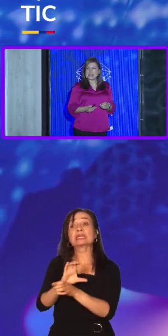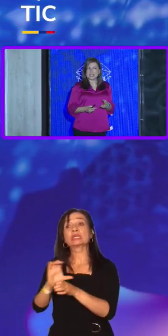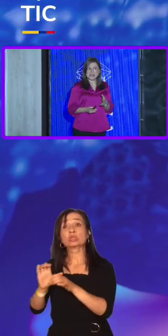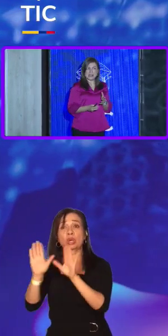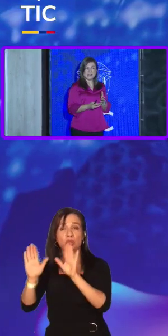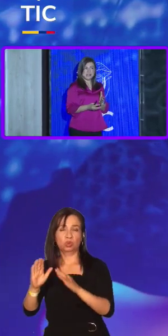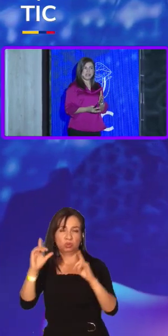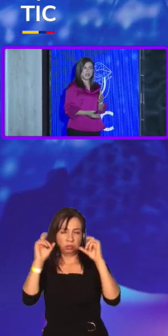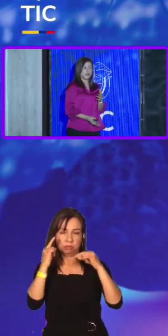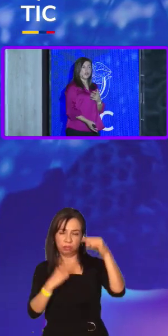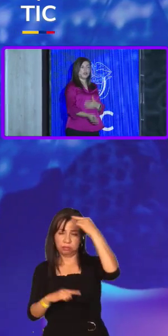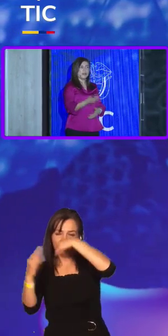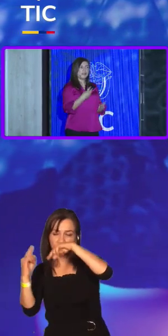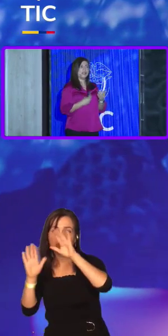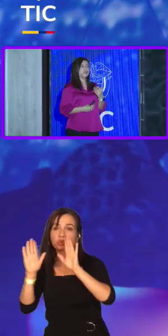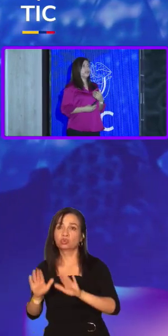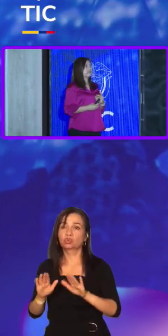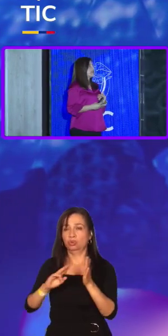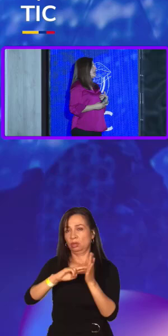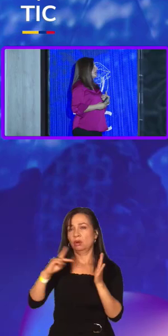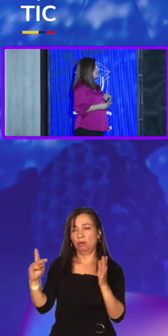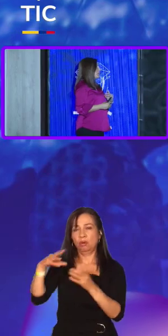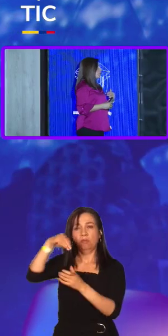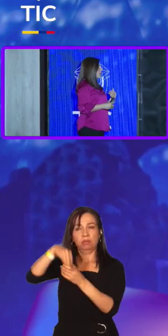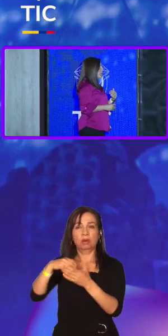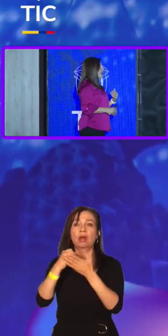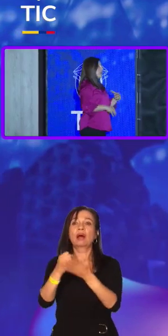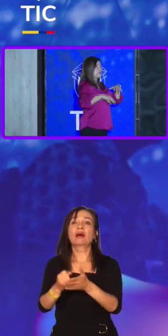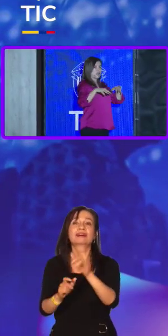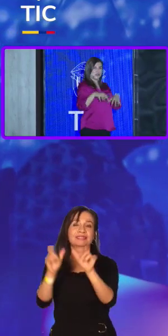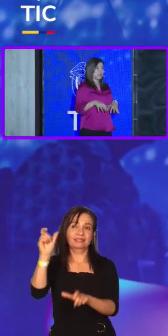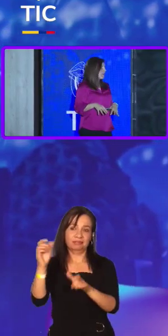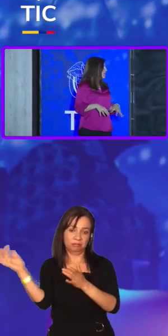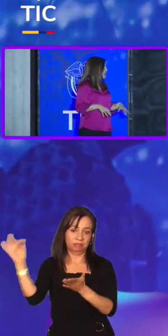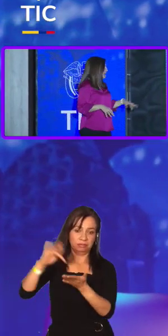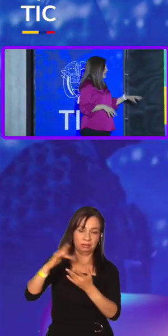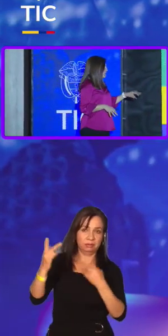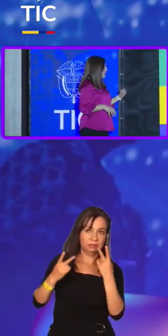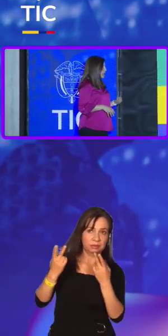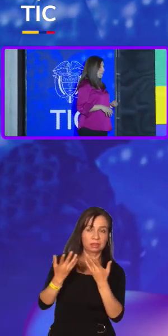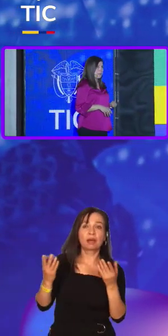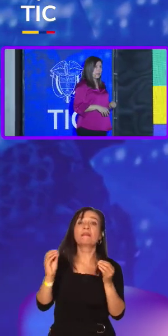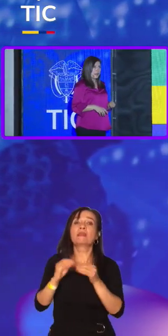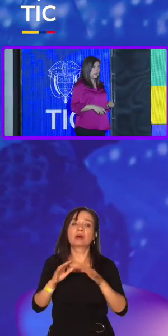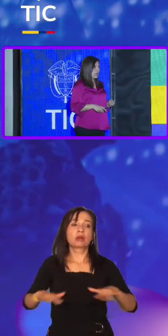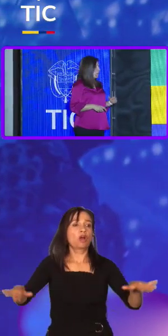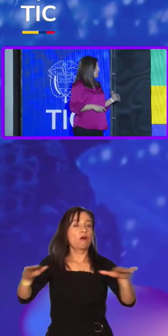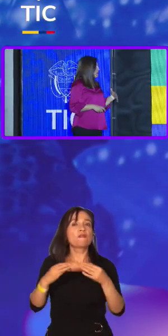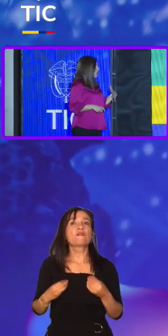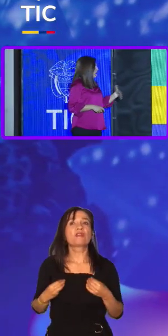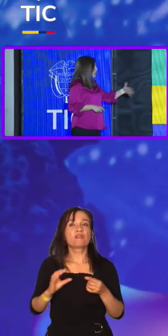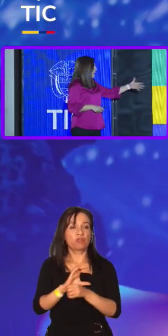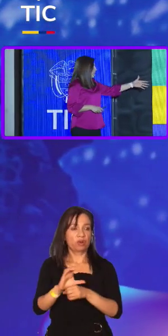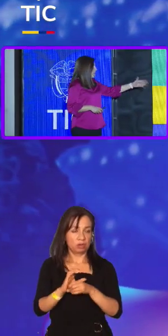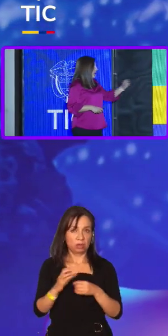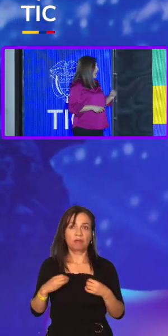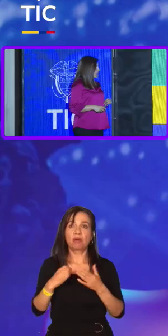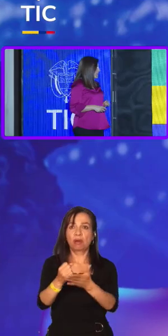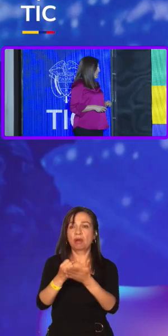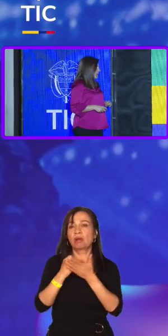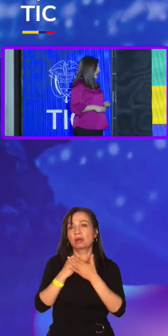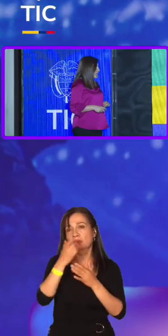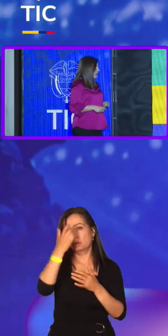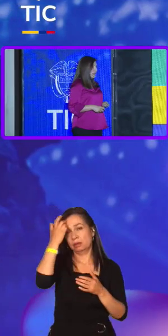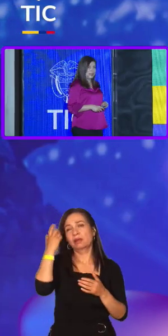inteligentes turísticas que benefician no solamente al turista, sino también a las personas que viven en la ciudad. Tenemos ahora, por